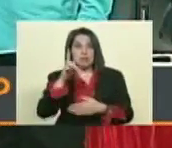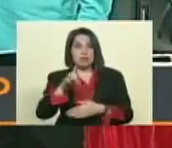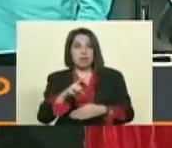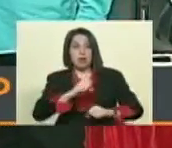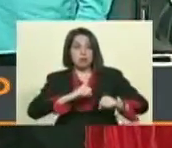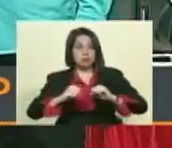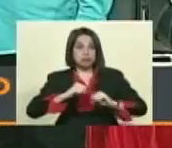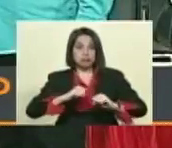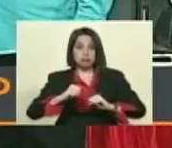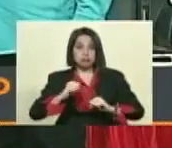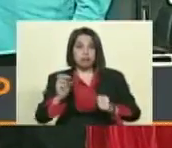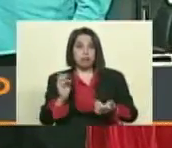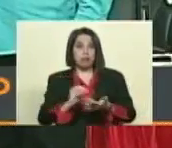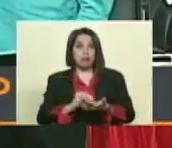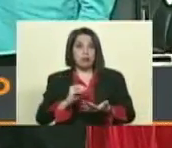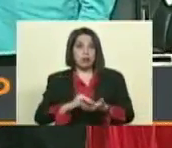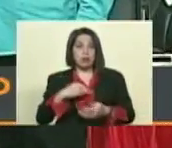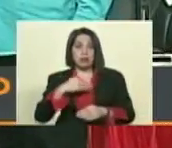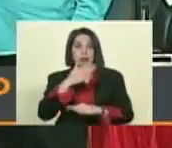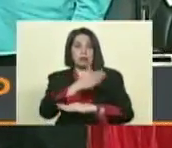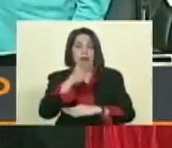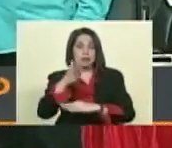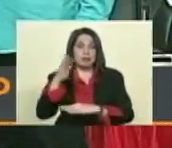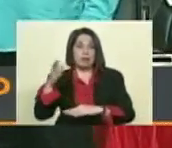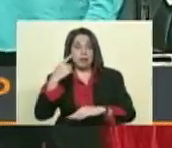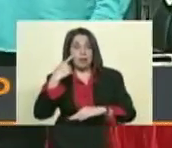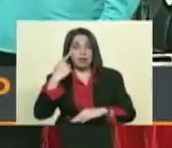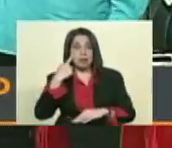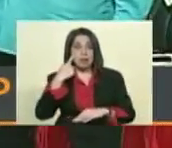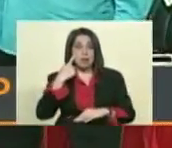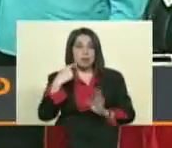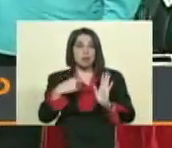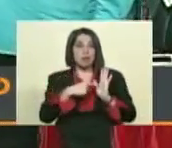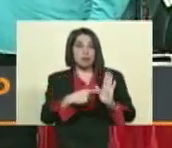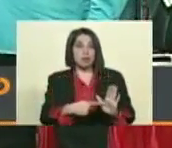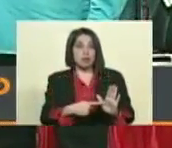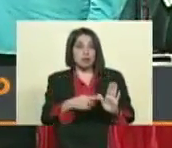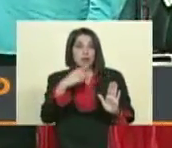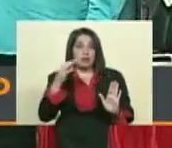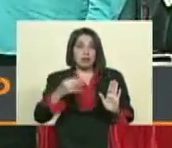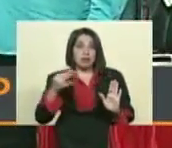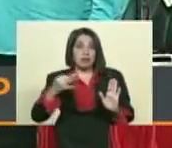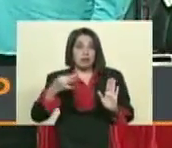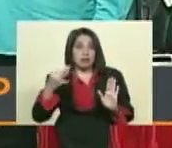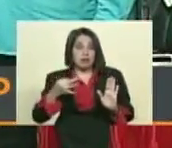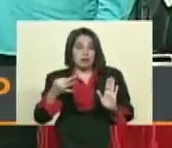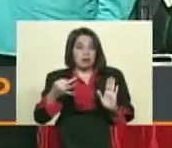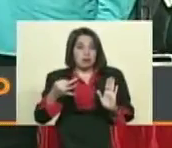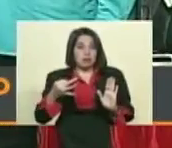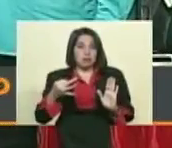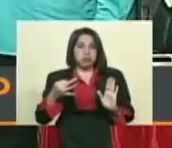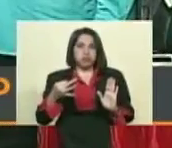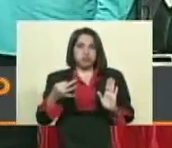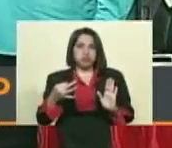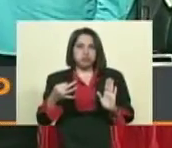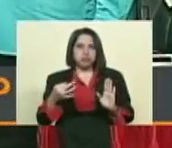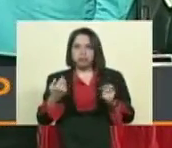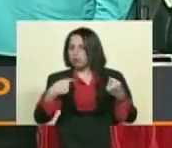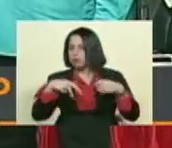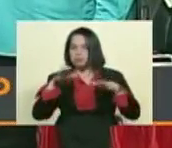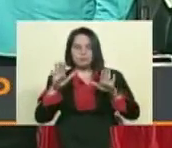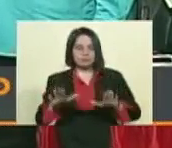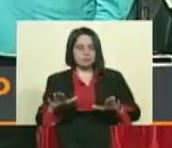podamos retomar la gira que tenemos pendiente y demostrar de esta manera, ¿verdad?, que esto no nos va a